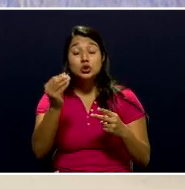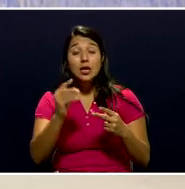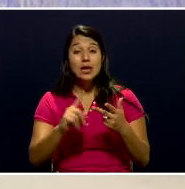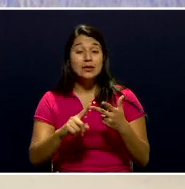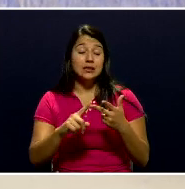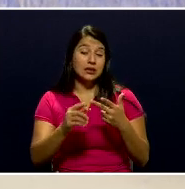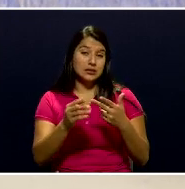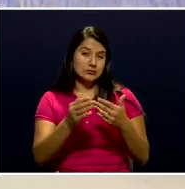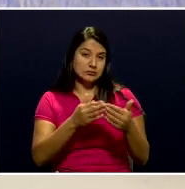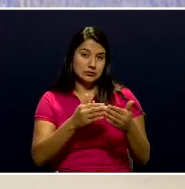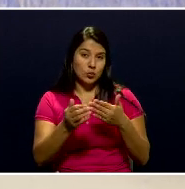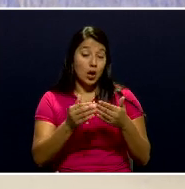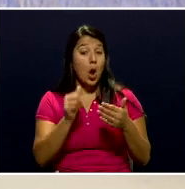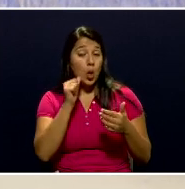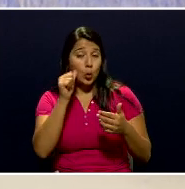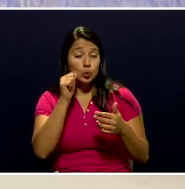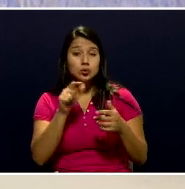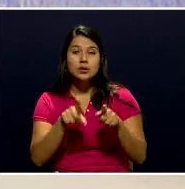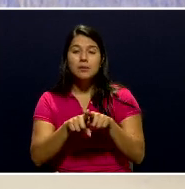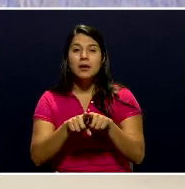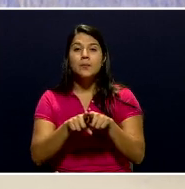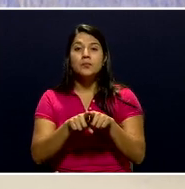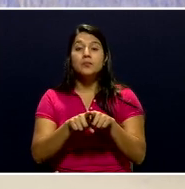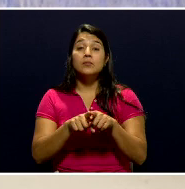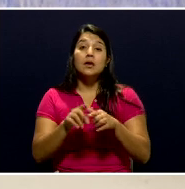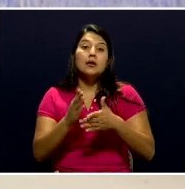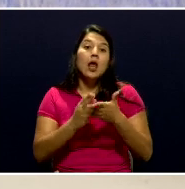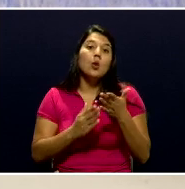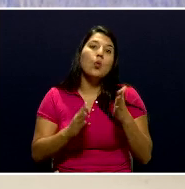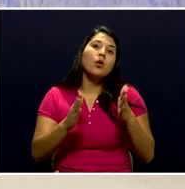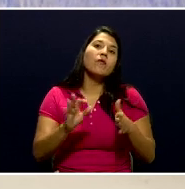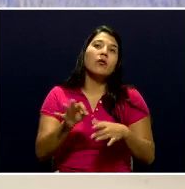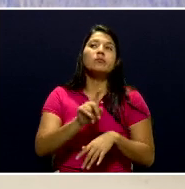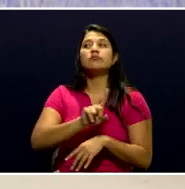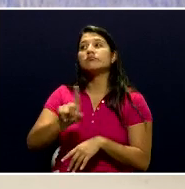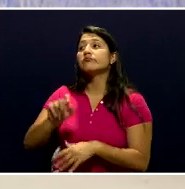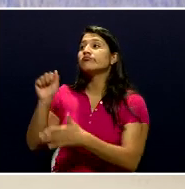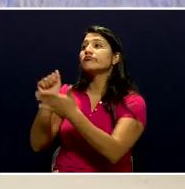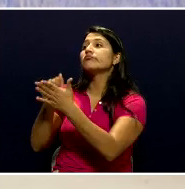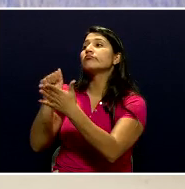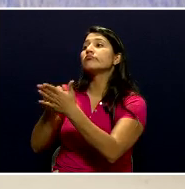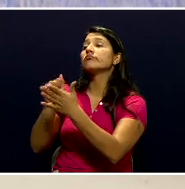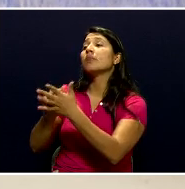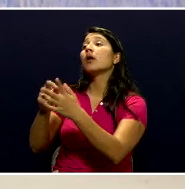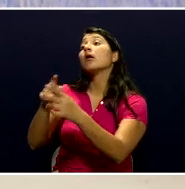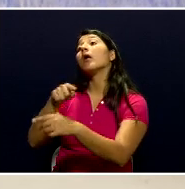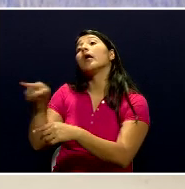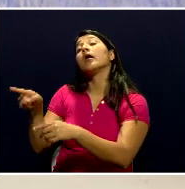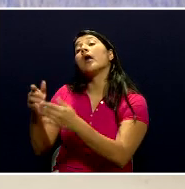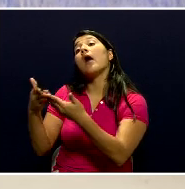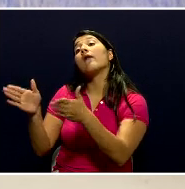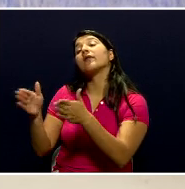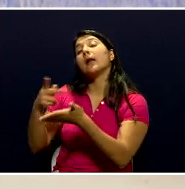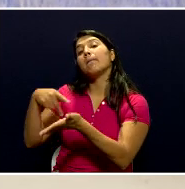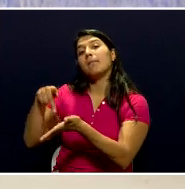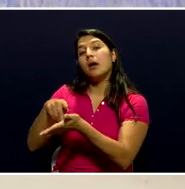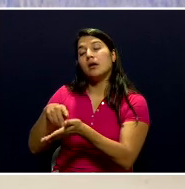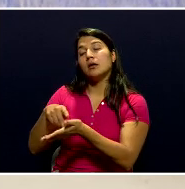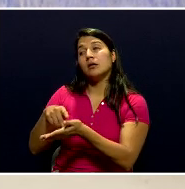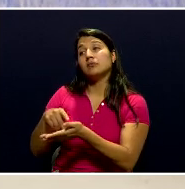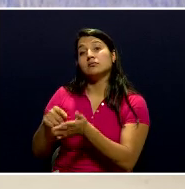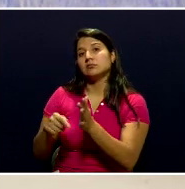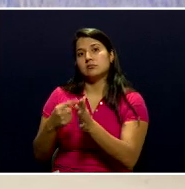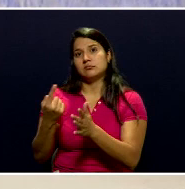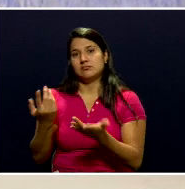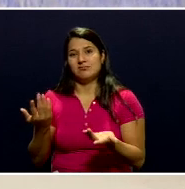pequeños, etcétera, o incluso los adultos, de alguna manera tienen que ir a tocarle la puerta a la señora para que les abra ese parque, ese espacio,